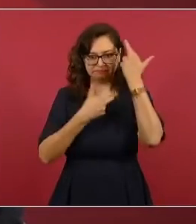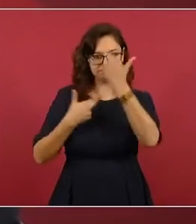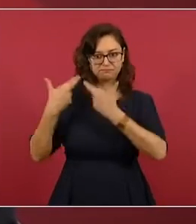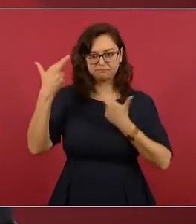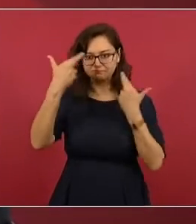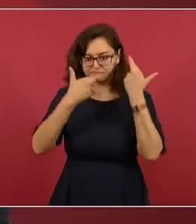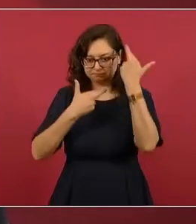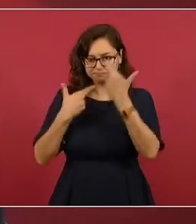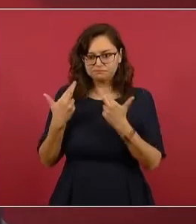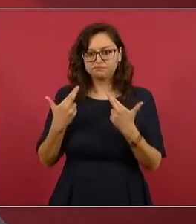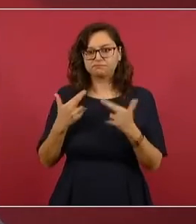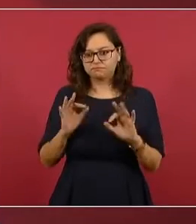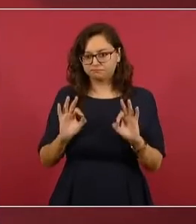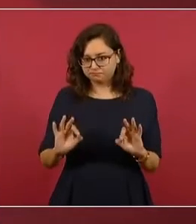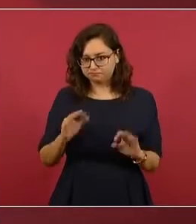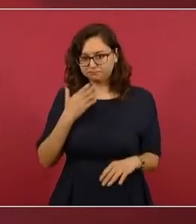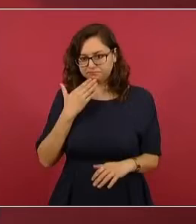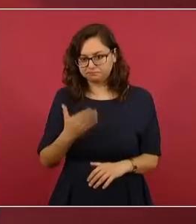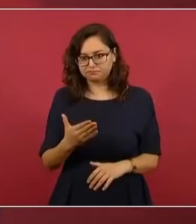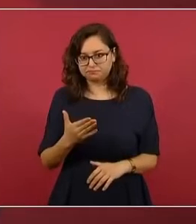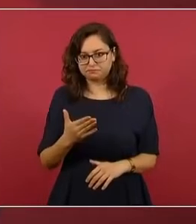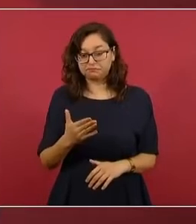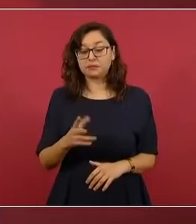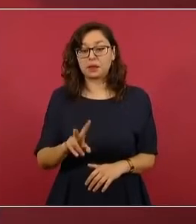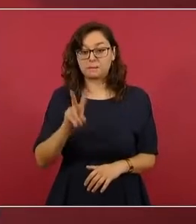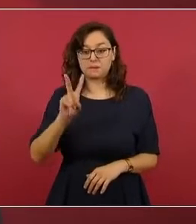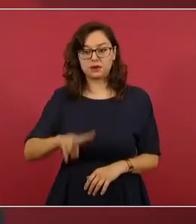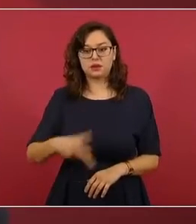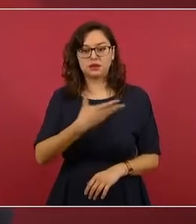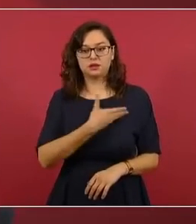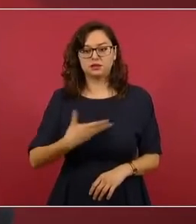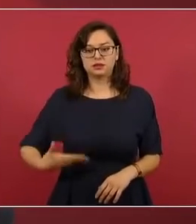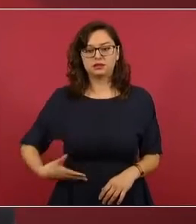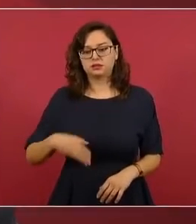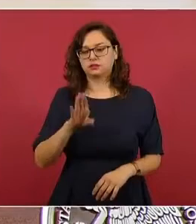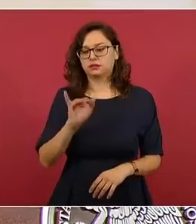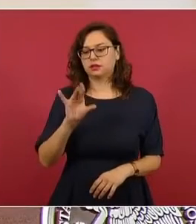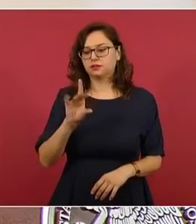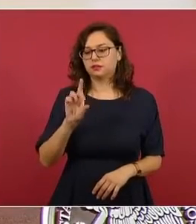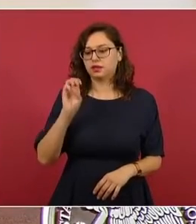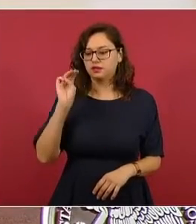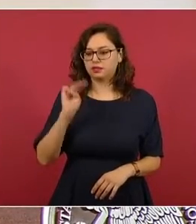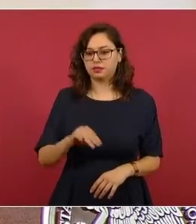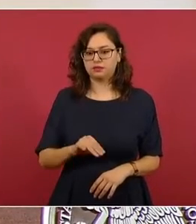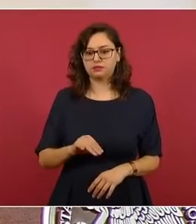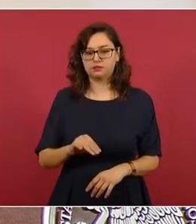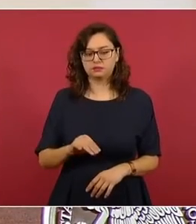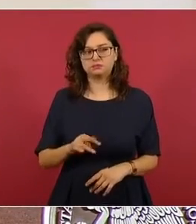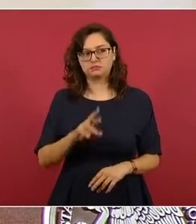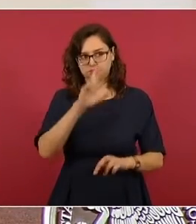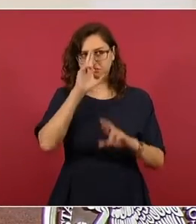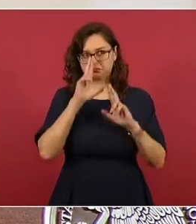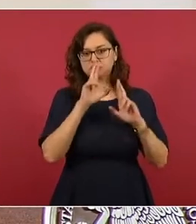le tengo mucho respeto al presidente Biden.